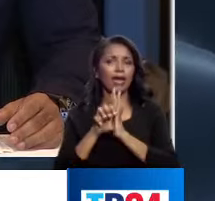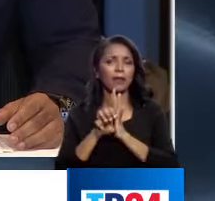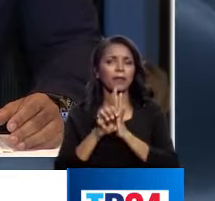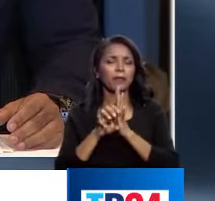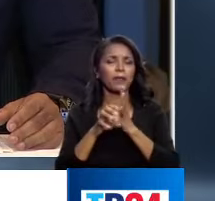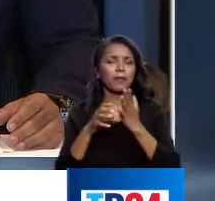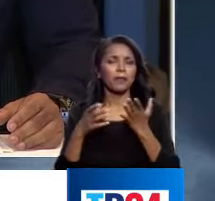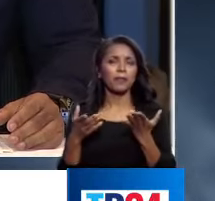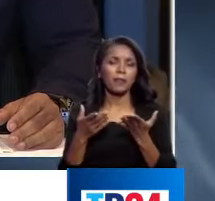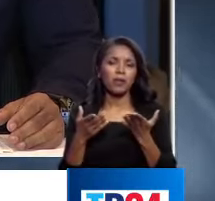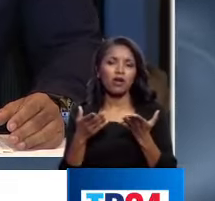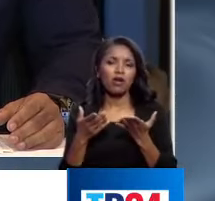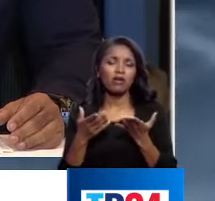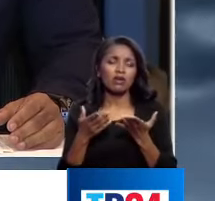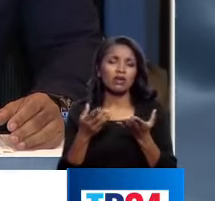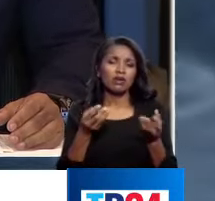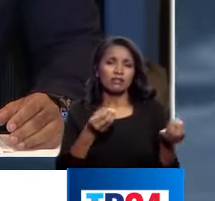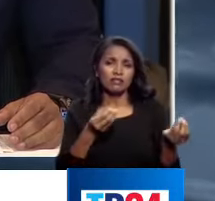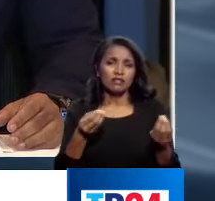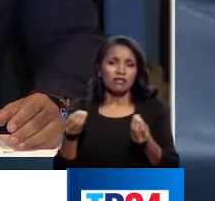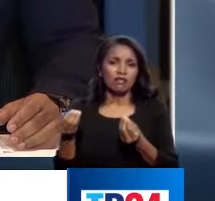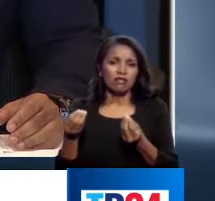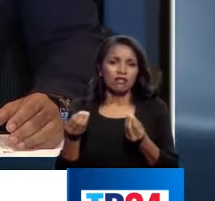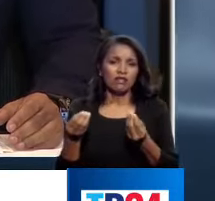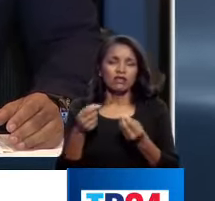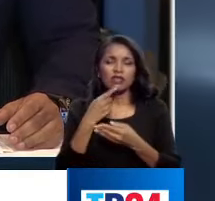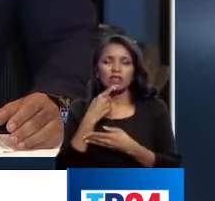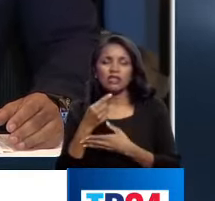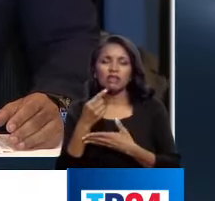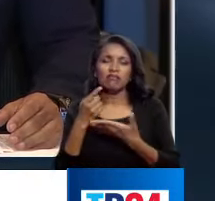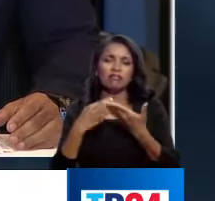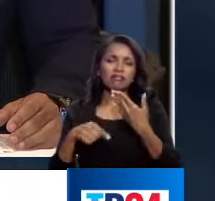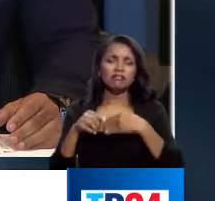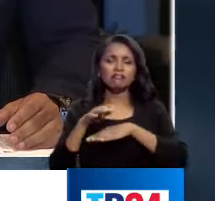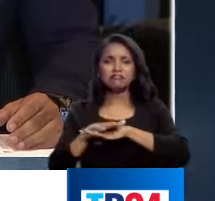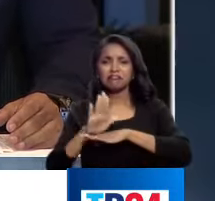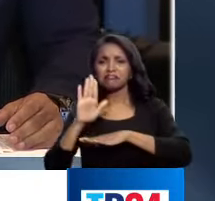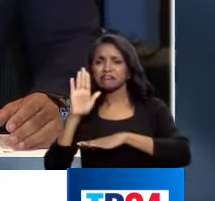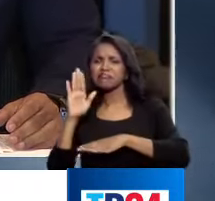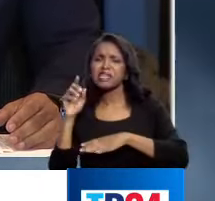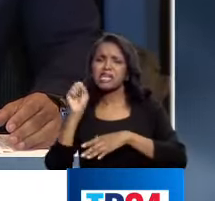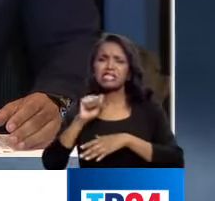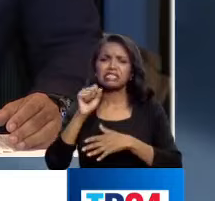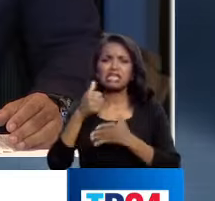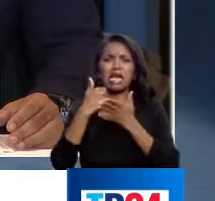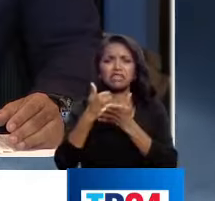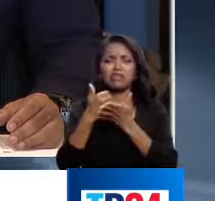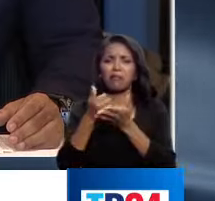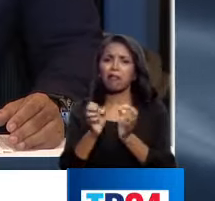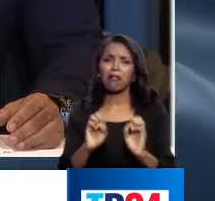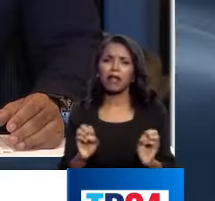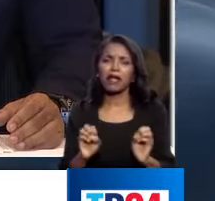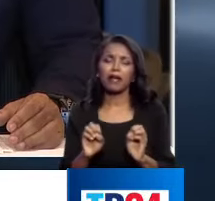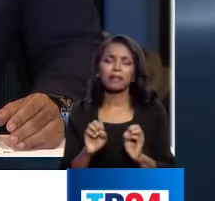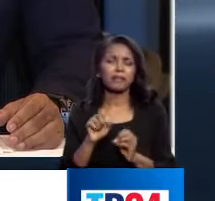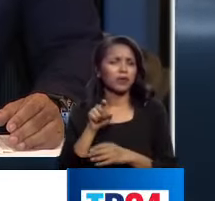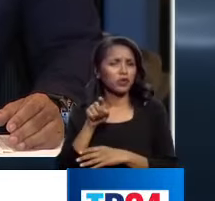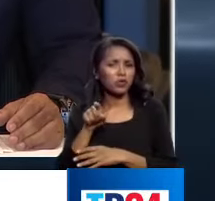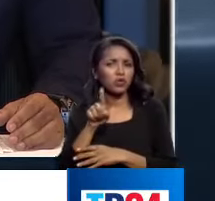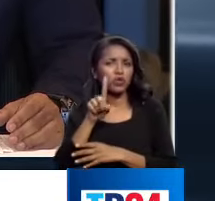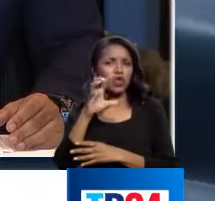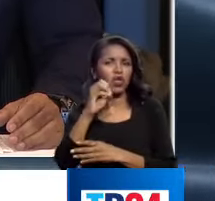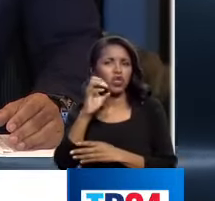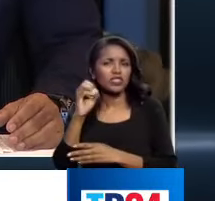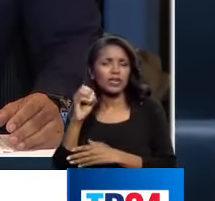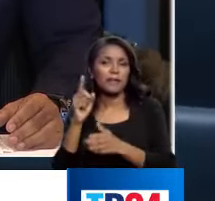turismo. Sin embargo, muchos de ellos quedan en eso, en tan solo promesas y no se cumplen. ¿Qué hará usted en los 100 primeros días